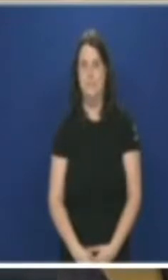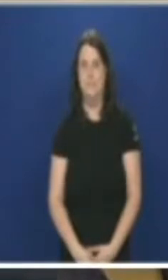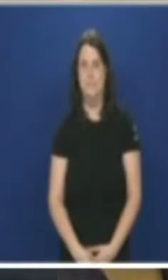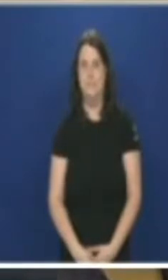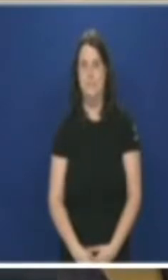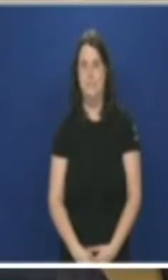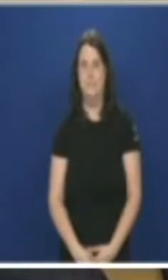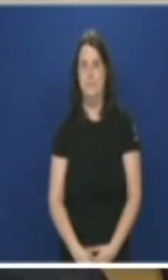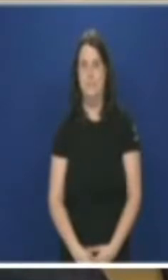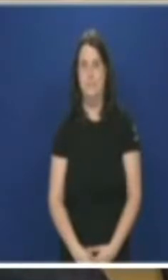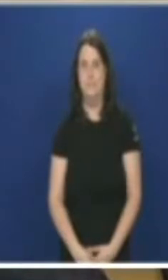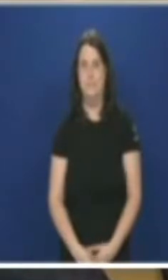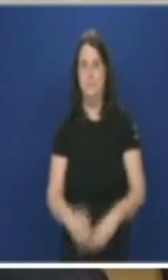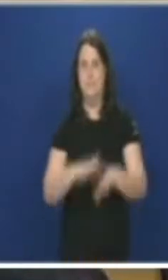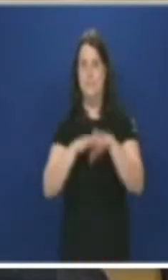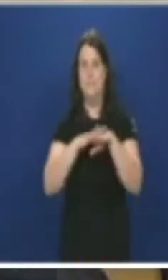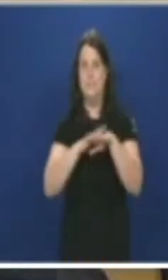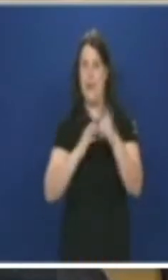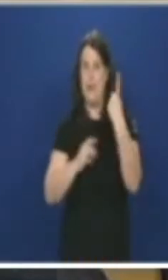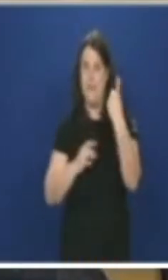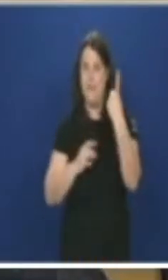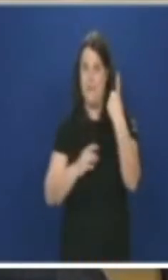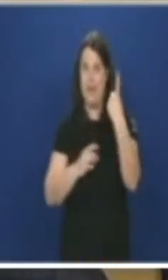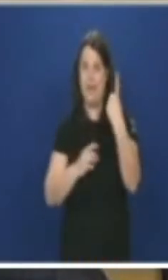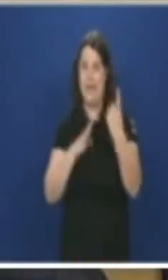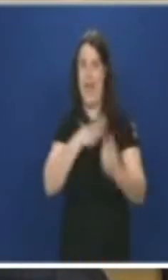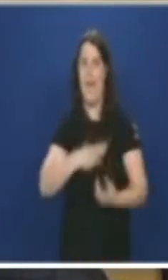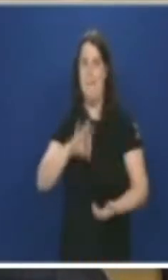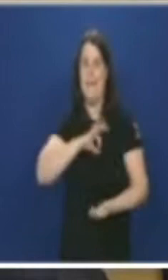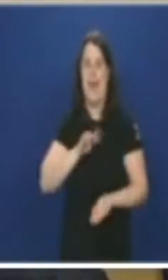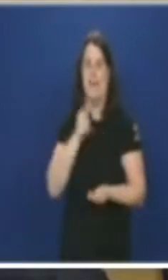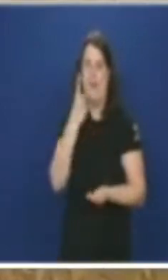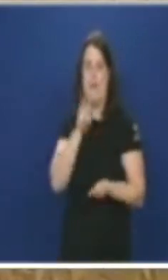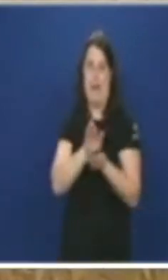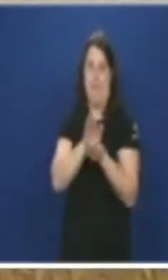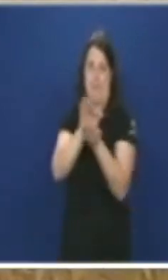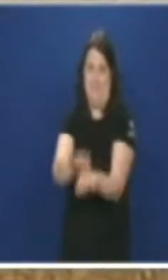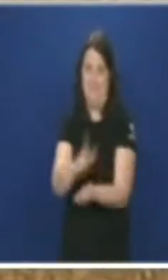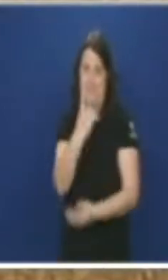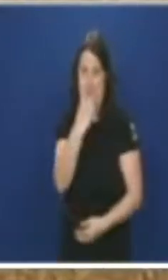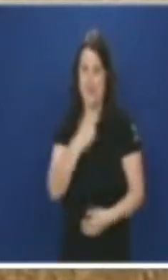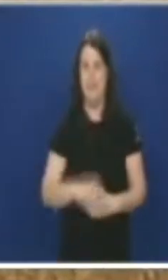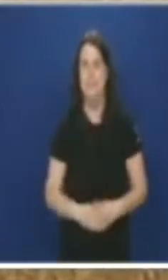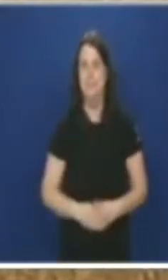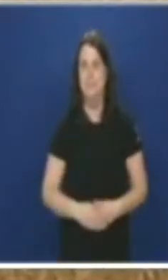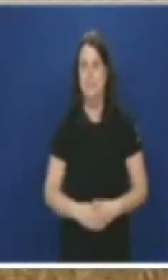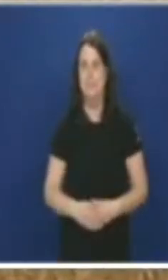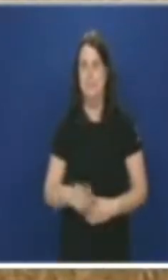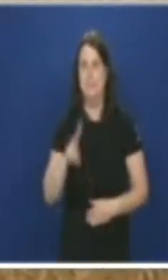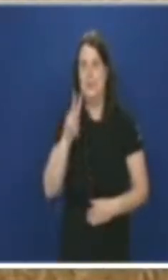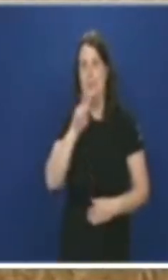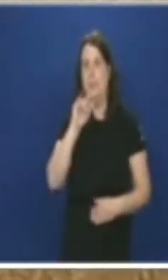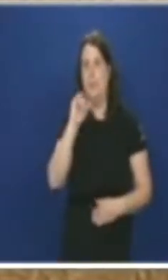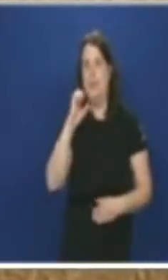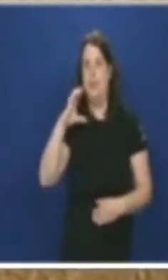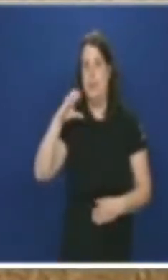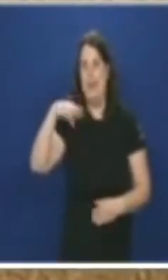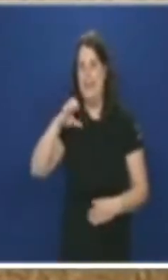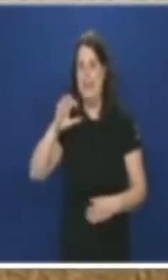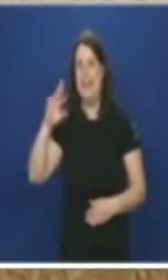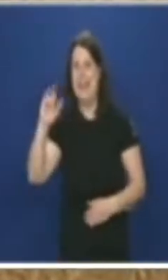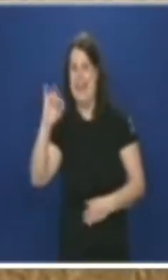Pois sí, que nos quedaba un dos pais do galeguismo sen entregar a súa medalla. Vicente Risco, non nos podemos esquecer